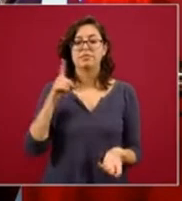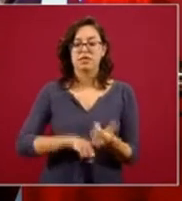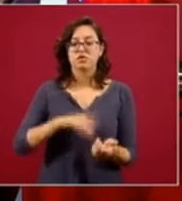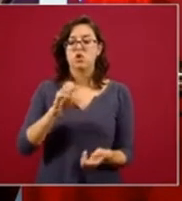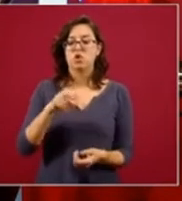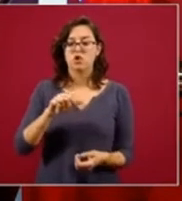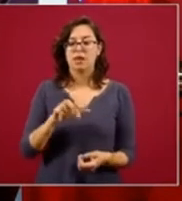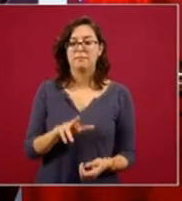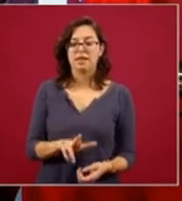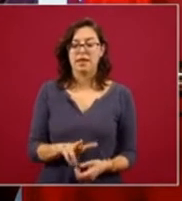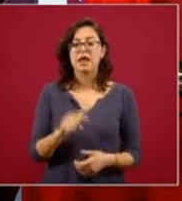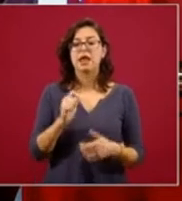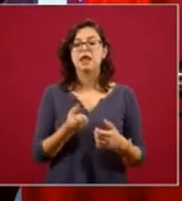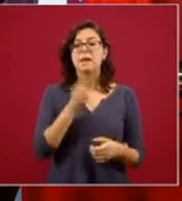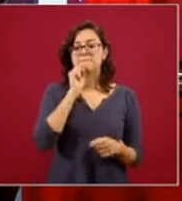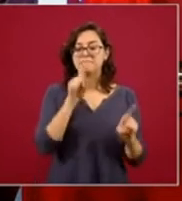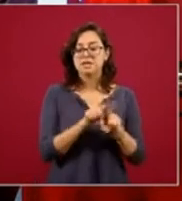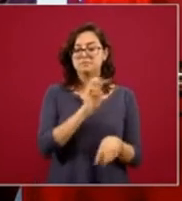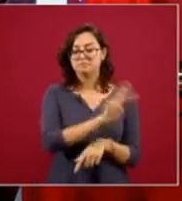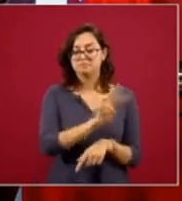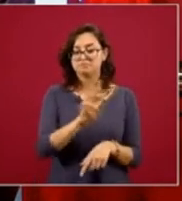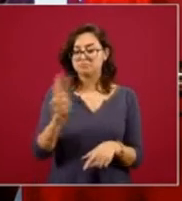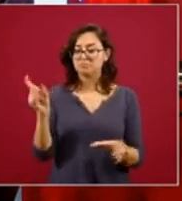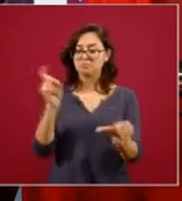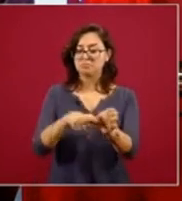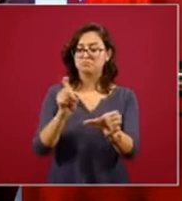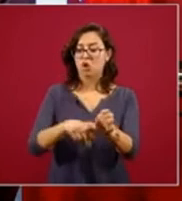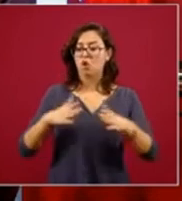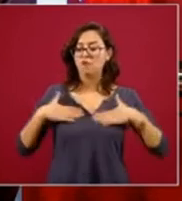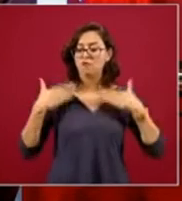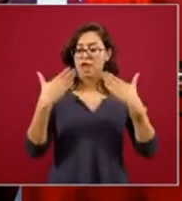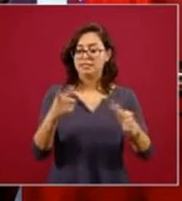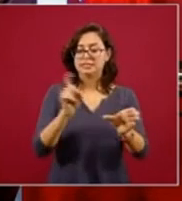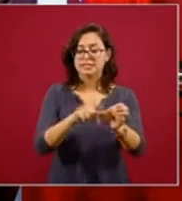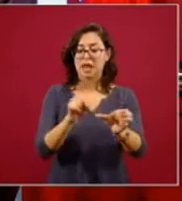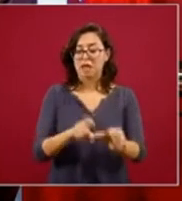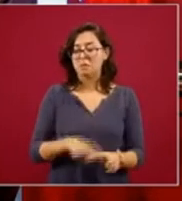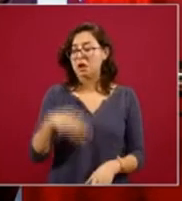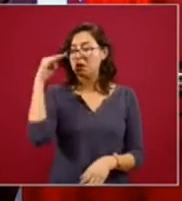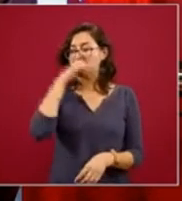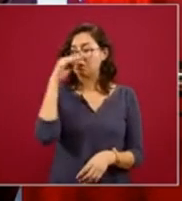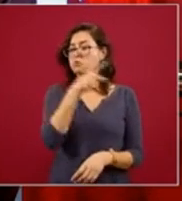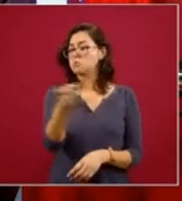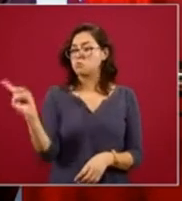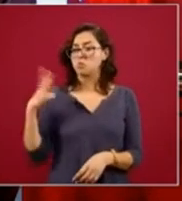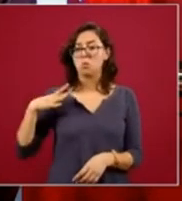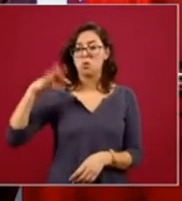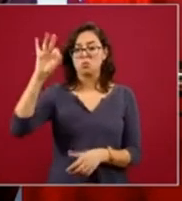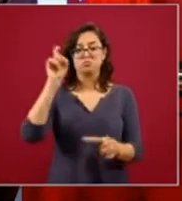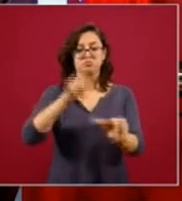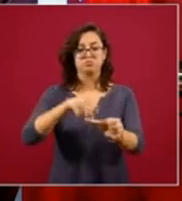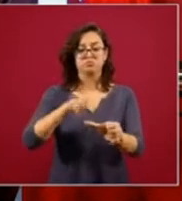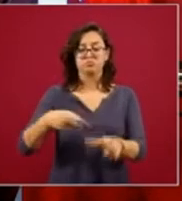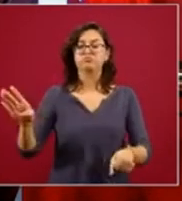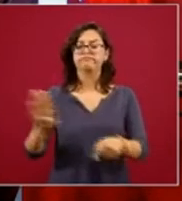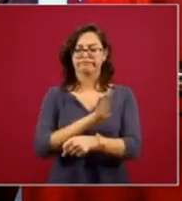Confianza Ciudadana, portal electrónico, gratuito y de fácil acceso para que los ciudadanos y empresarios se inscriban de manera voluntaria y